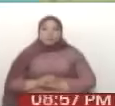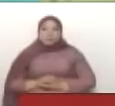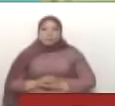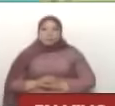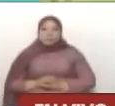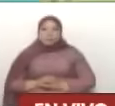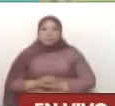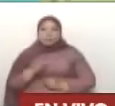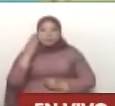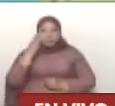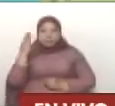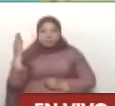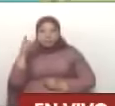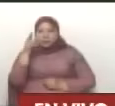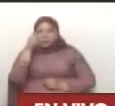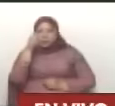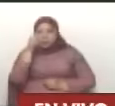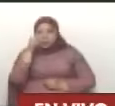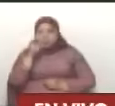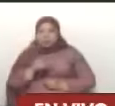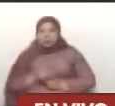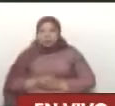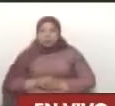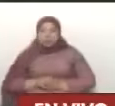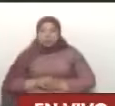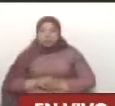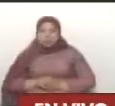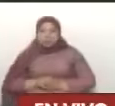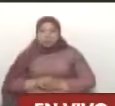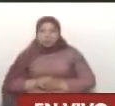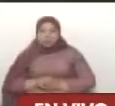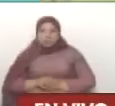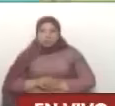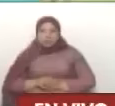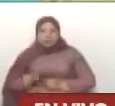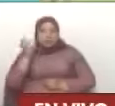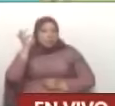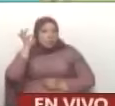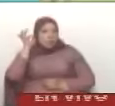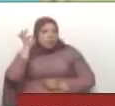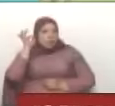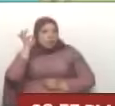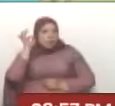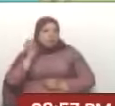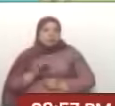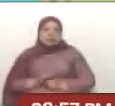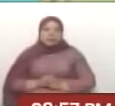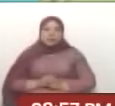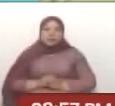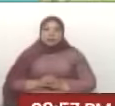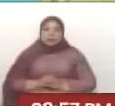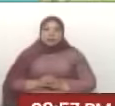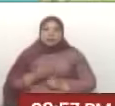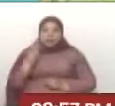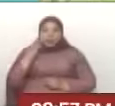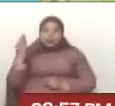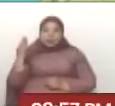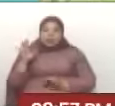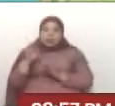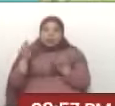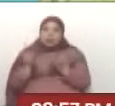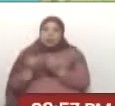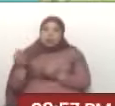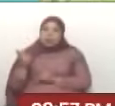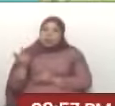Adrián José Márquez, Quiriquire. Carmen Tillero Urbina, Santa Bárbara. ¿Ustedes son familia,